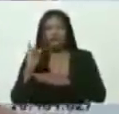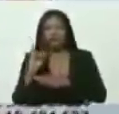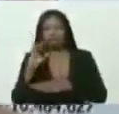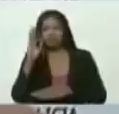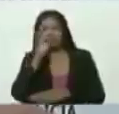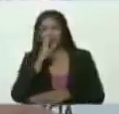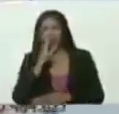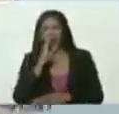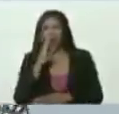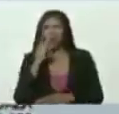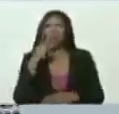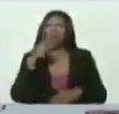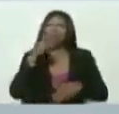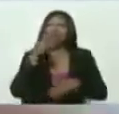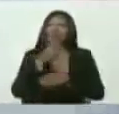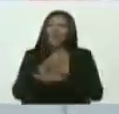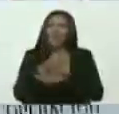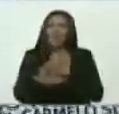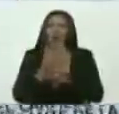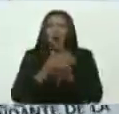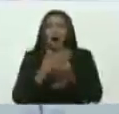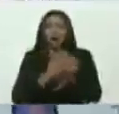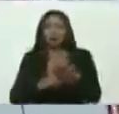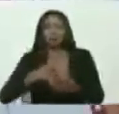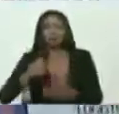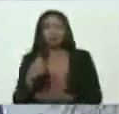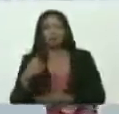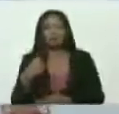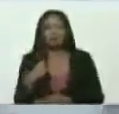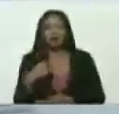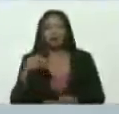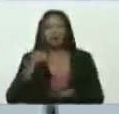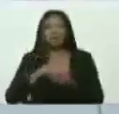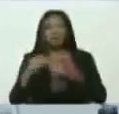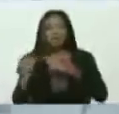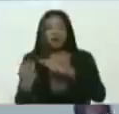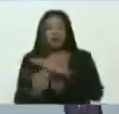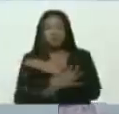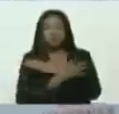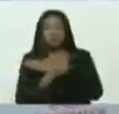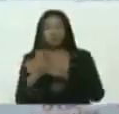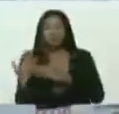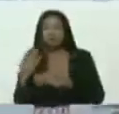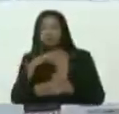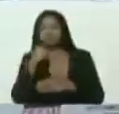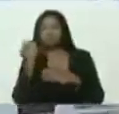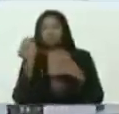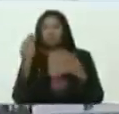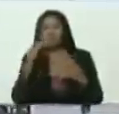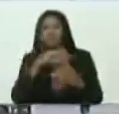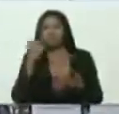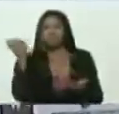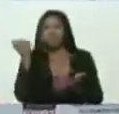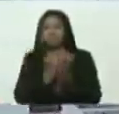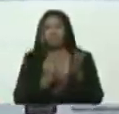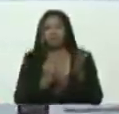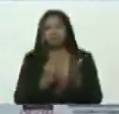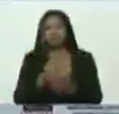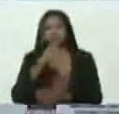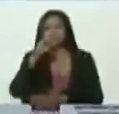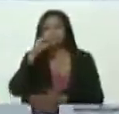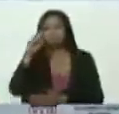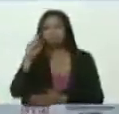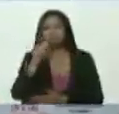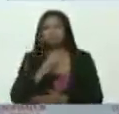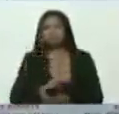algunos efectivos militares y ex policía tomar el Palacio de Miraflores y asesinar al presidente constitucional